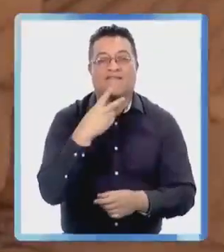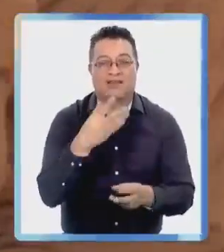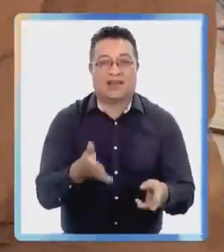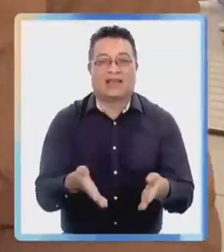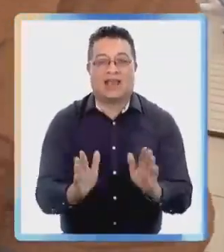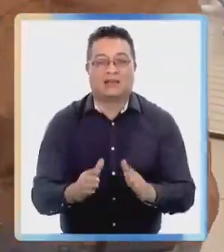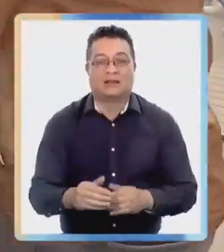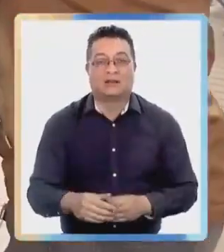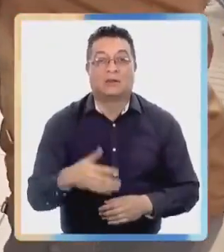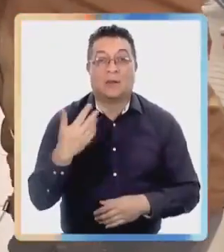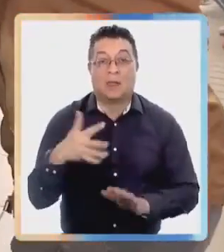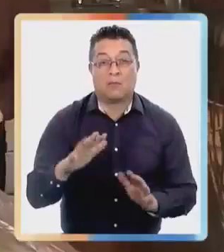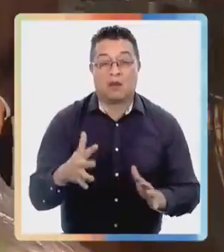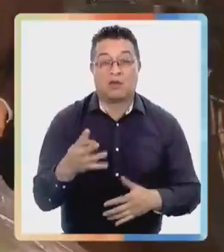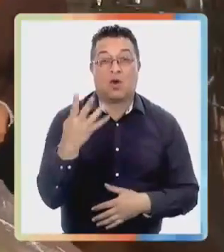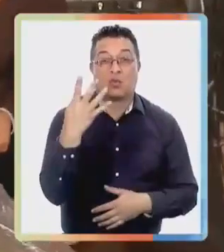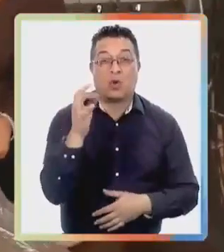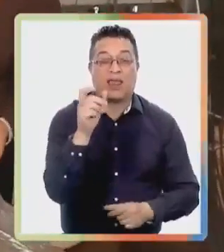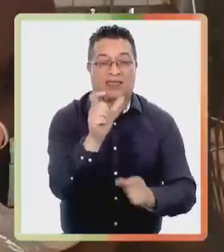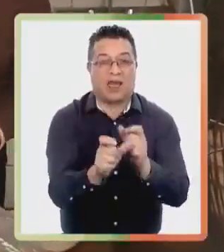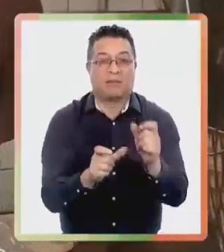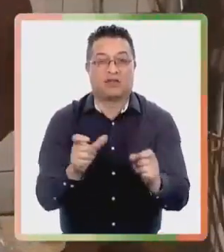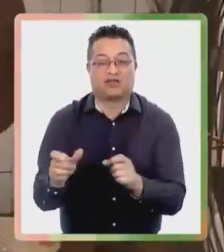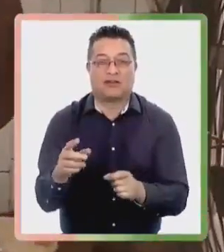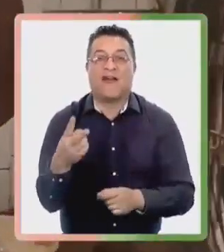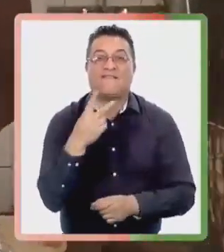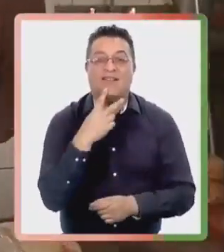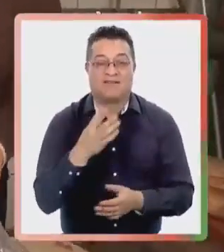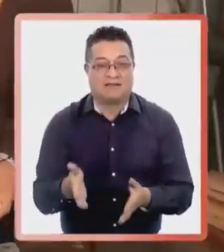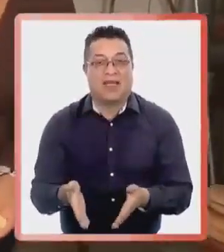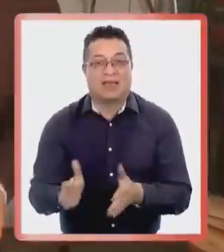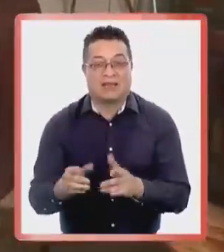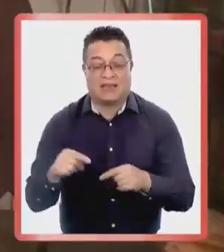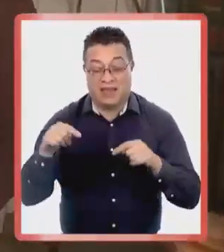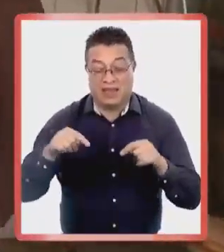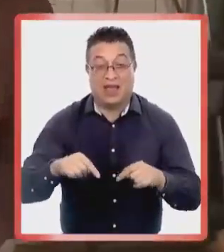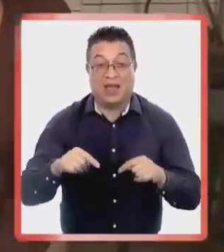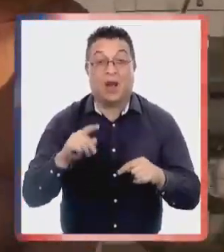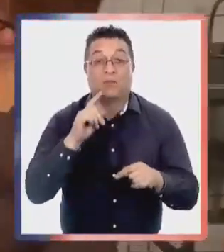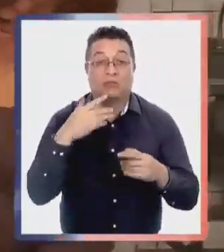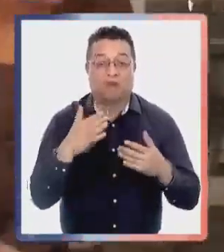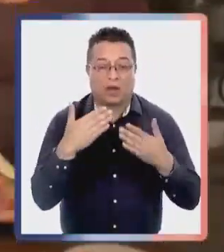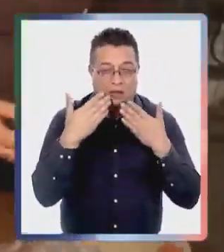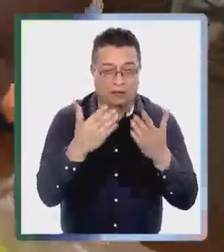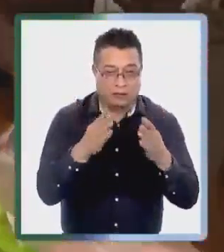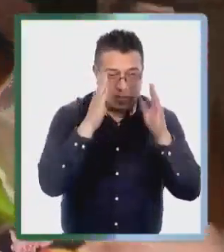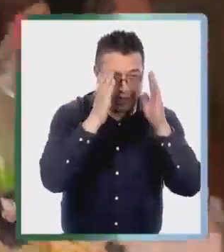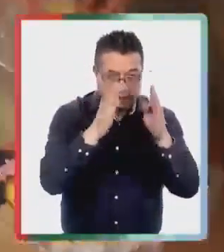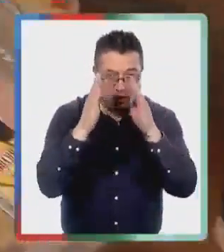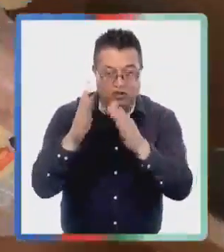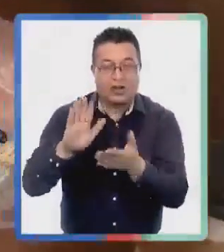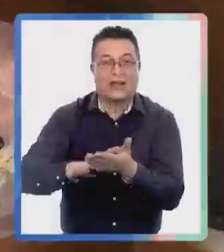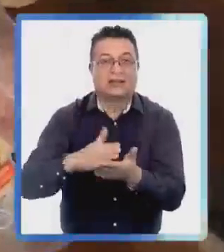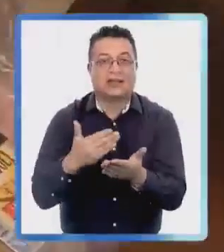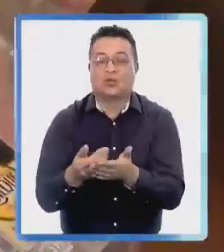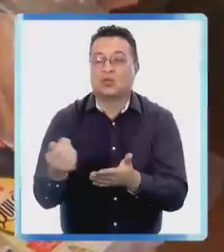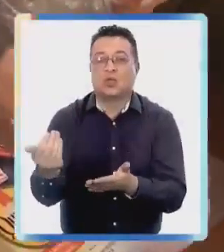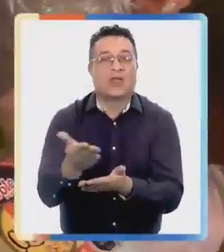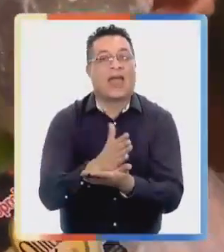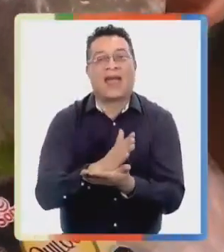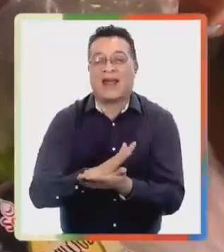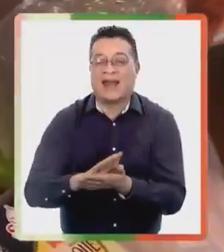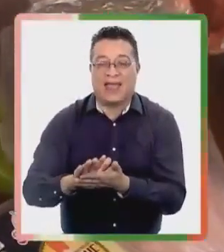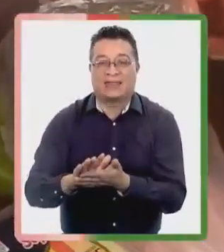de calle. Fueron cerca de 40 personas en situación de calle a quienes se les brindó prestaciones de salud de